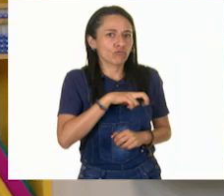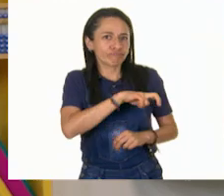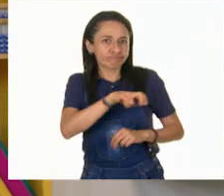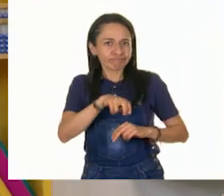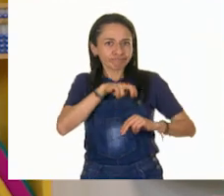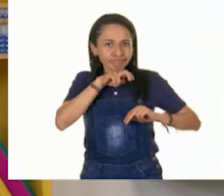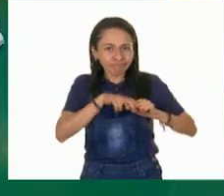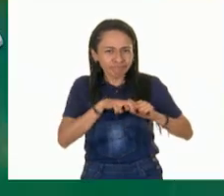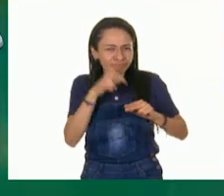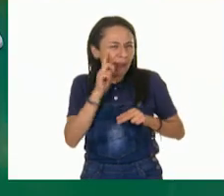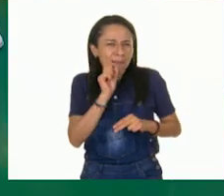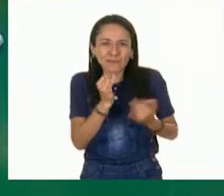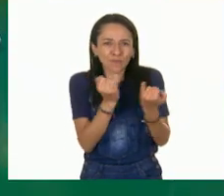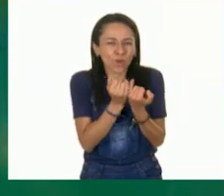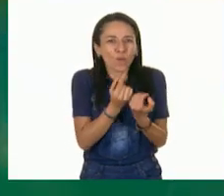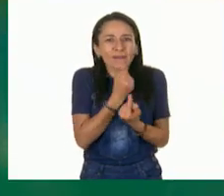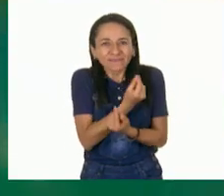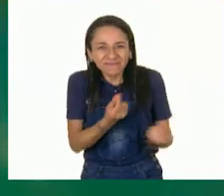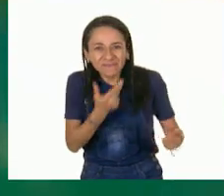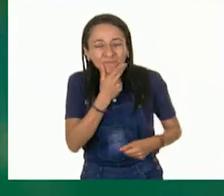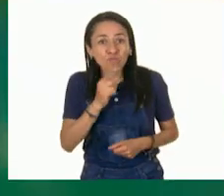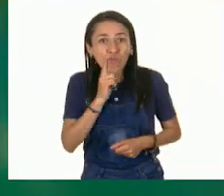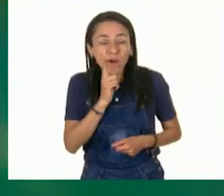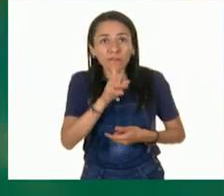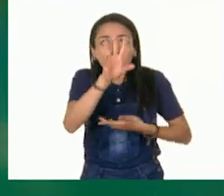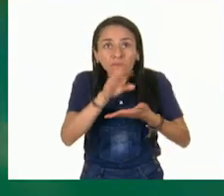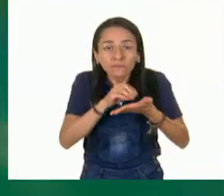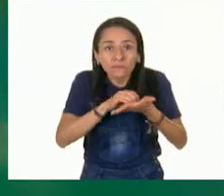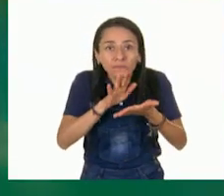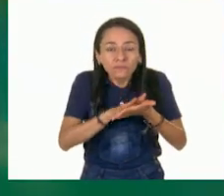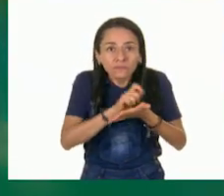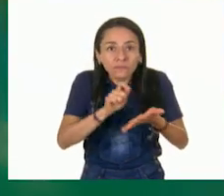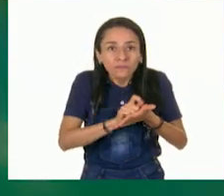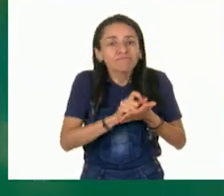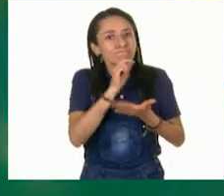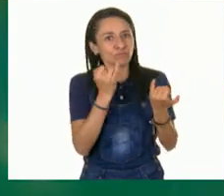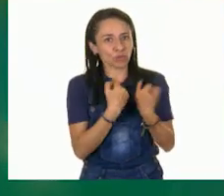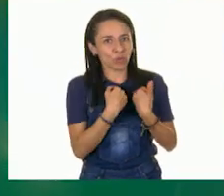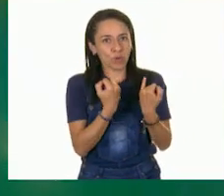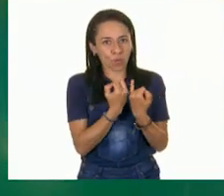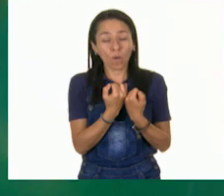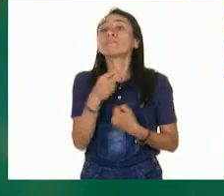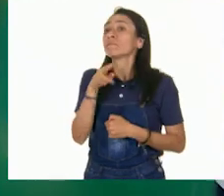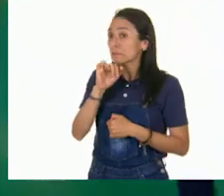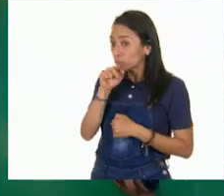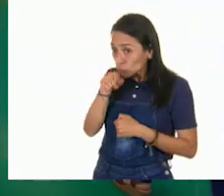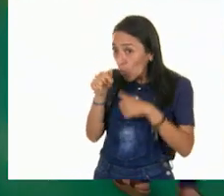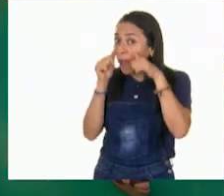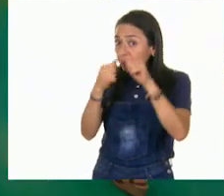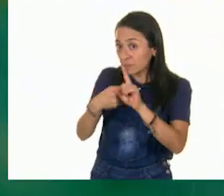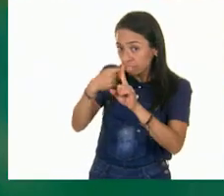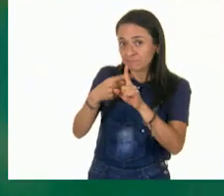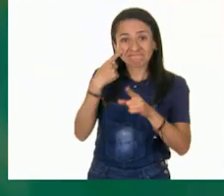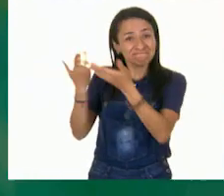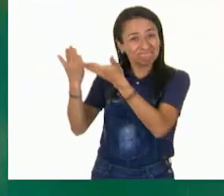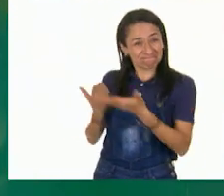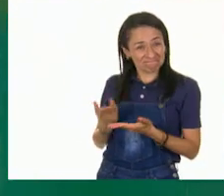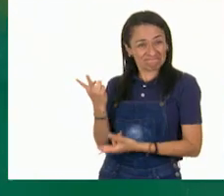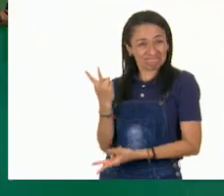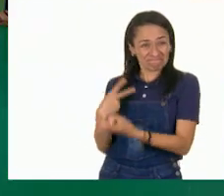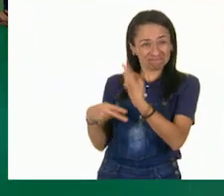todas las niñas. En tu emocionómetro, por favor, sí, sí. Y ponte muy atento. Sí, muy bien, muy bien. Sí, sí, sí. Gracias. Que pase entonces la doctora